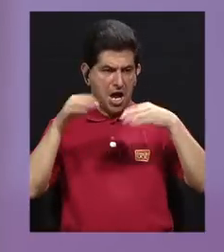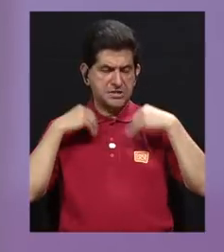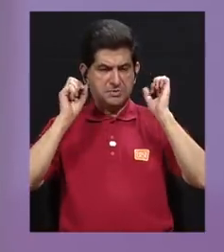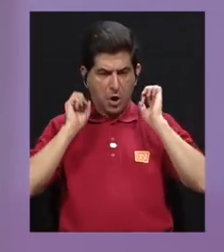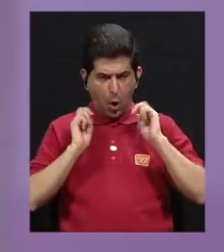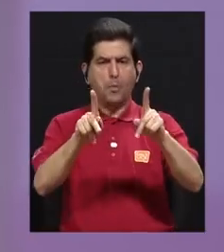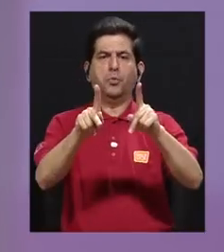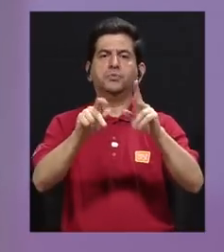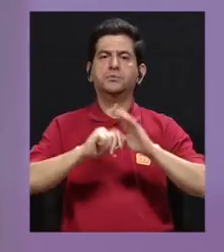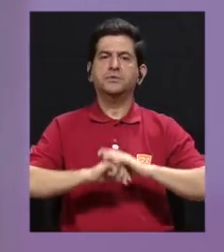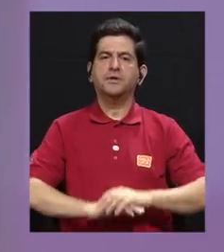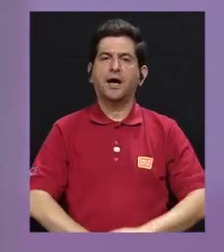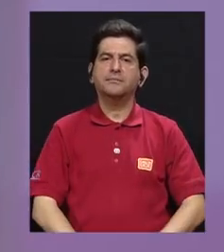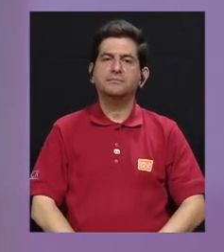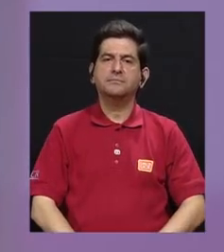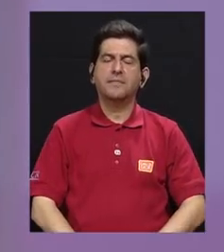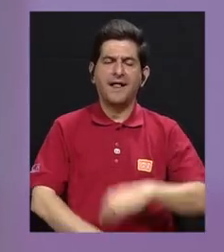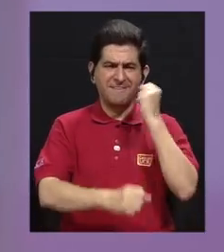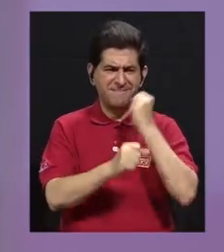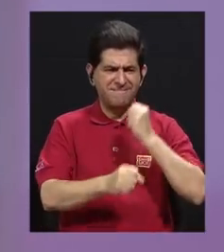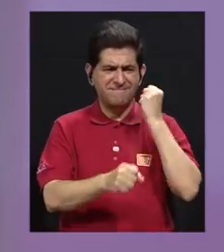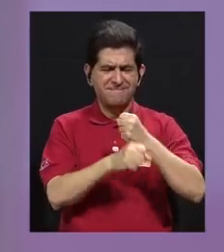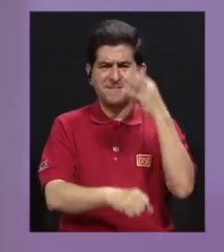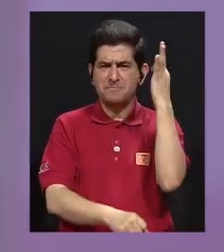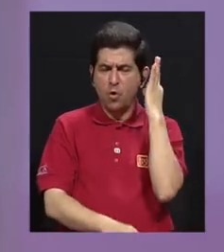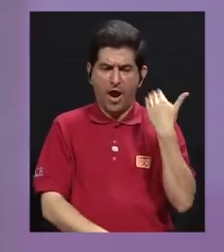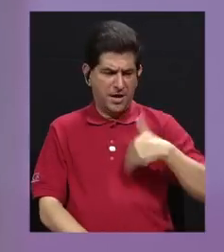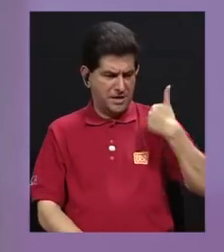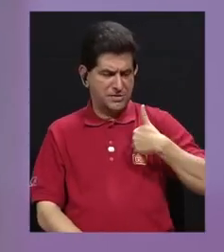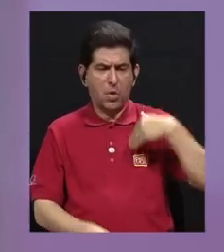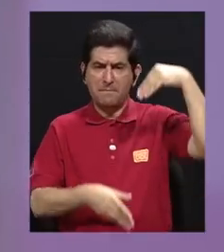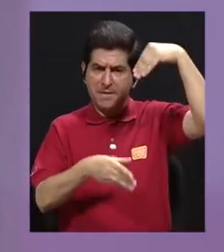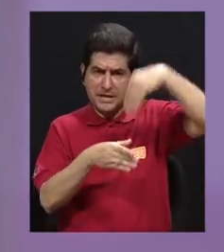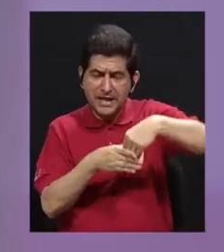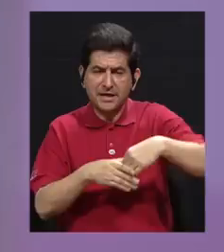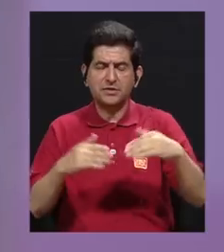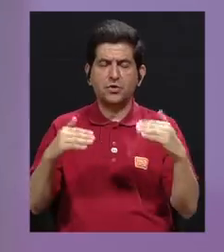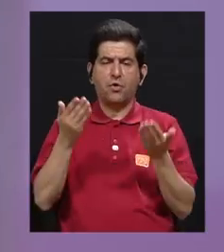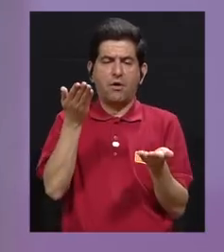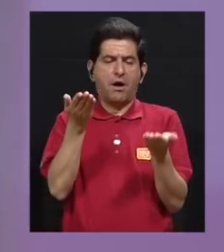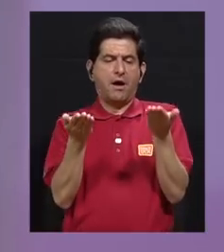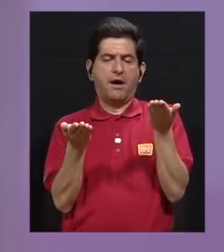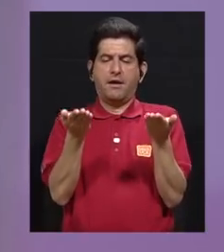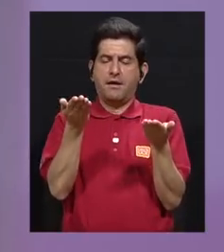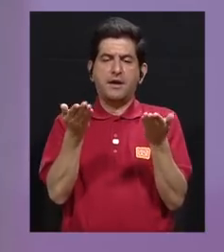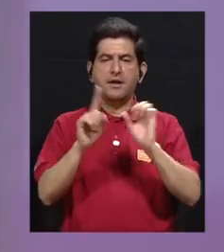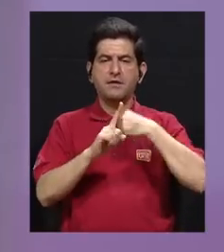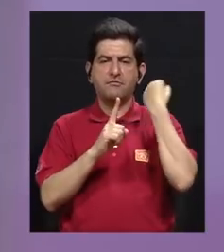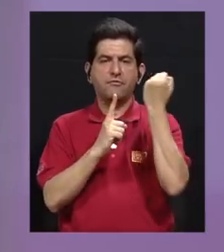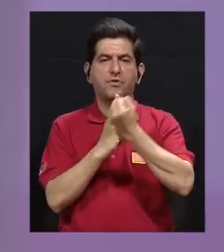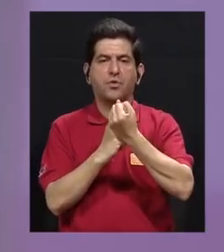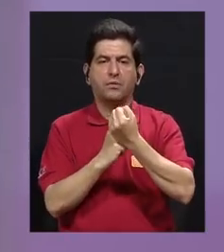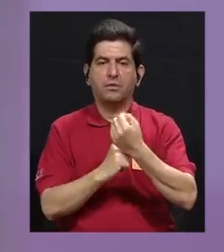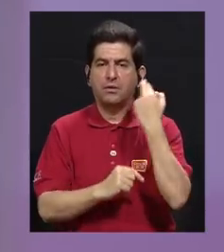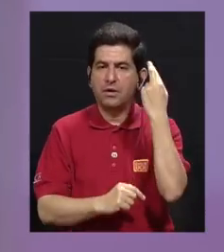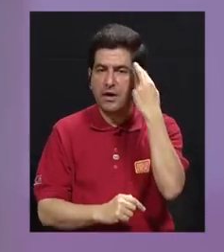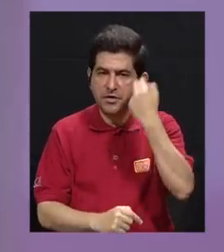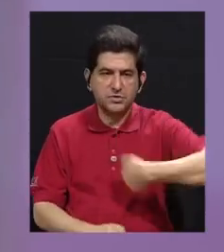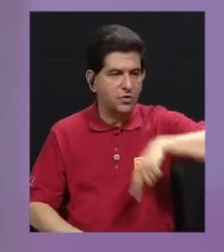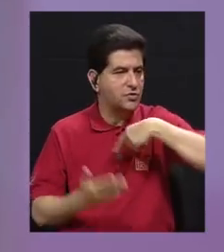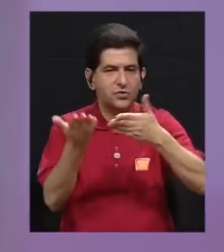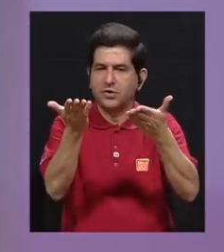donde admitimos la posibilidad de trabajar mujeres y varones dentro de un equilibrio,